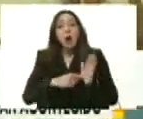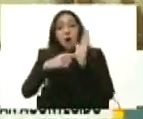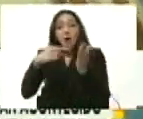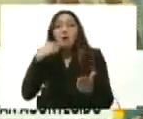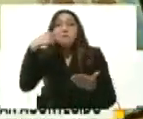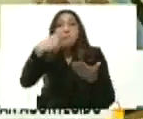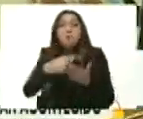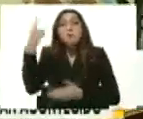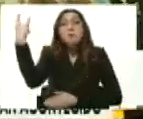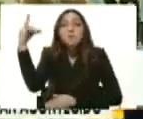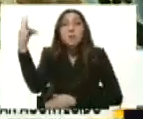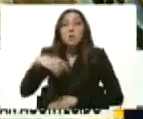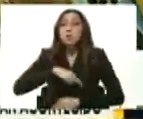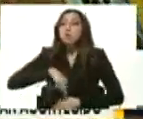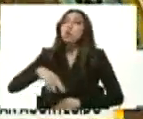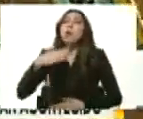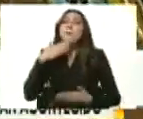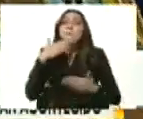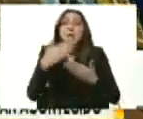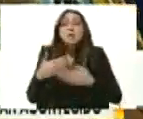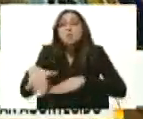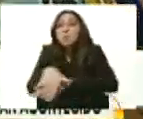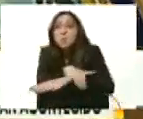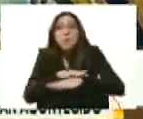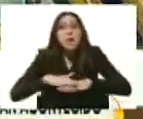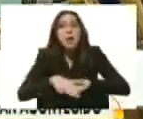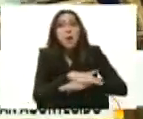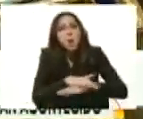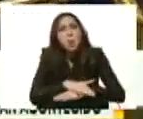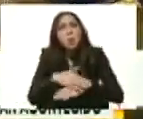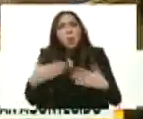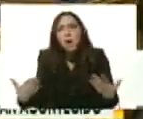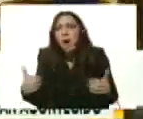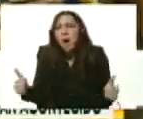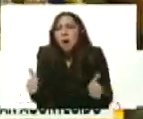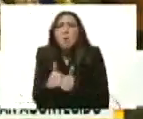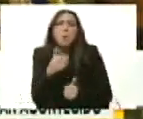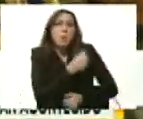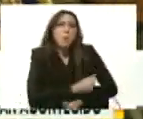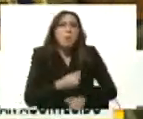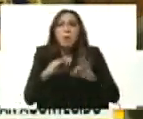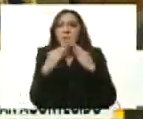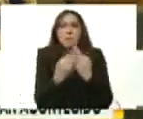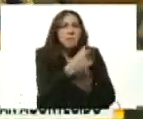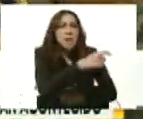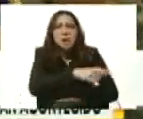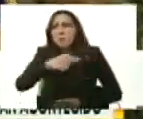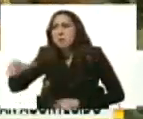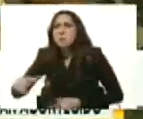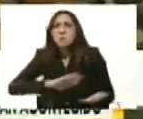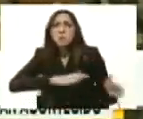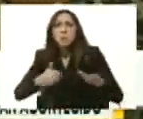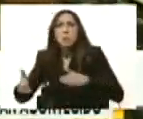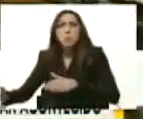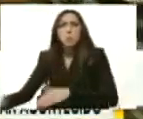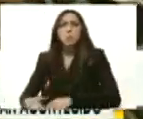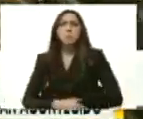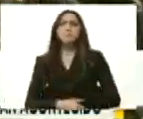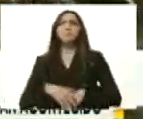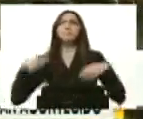Bolivia, les pedimos perdón y acompañamos el dolor de sus familias.